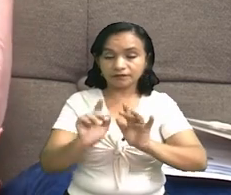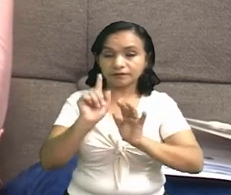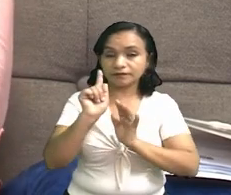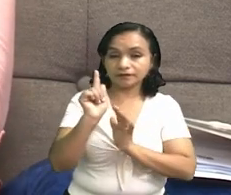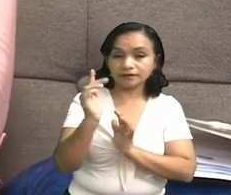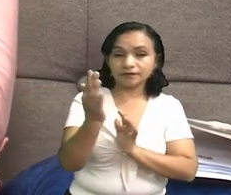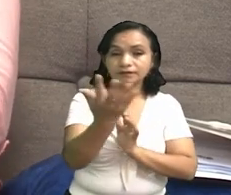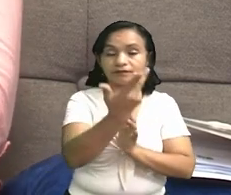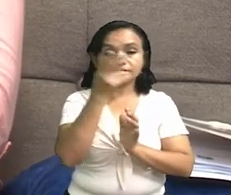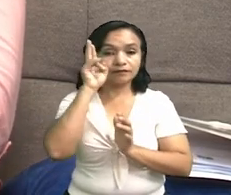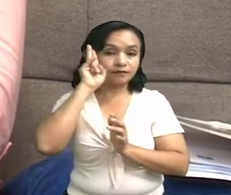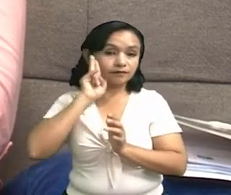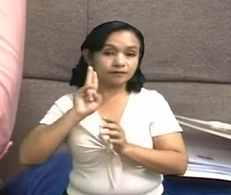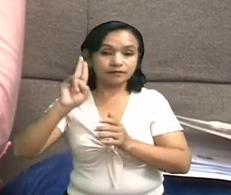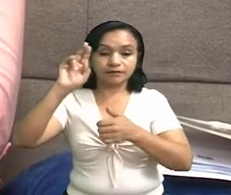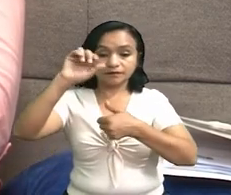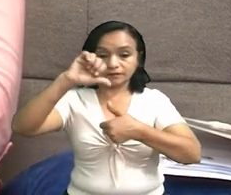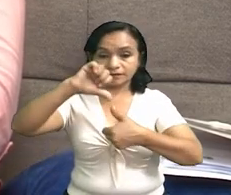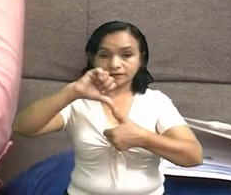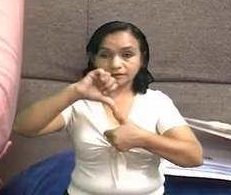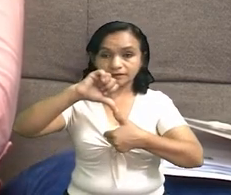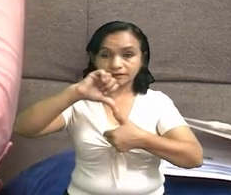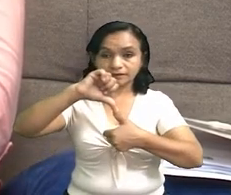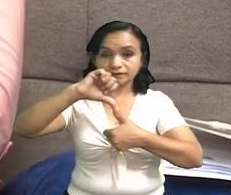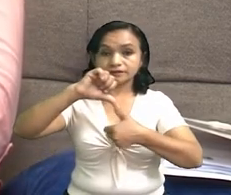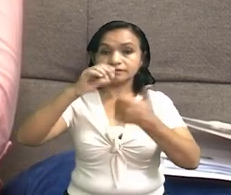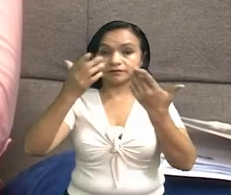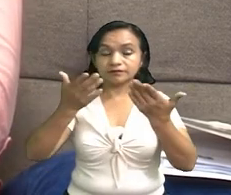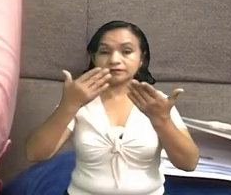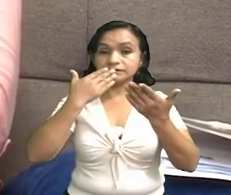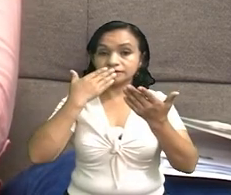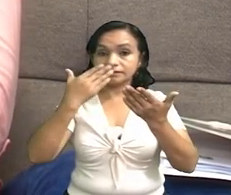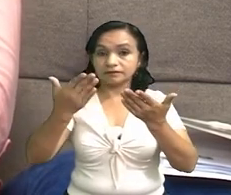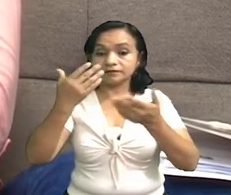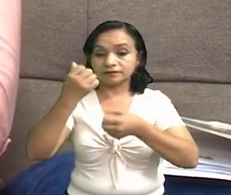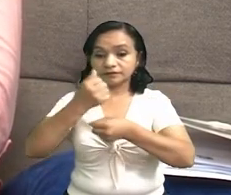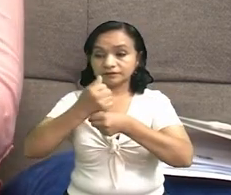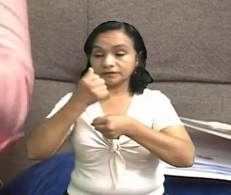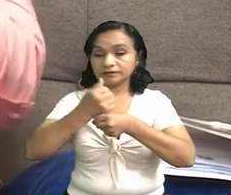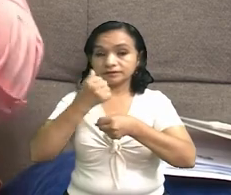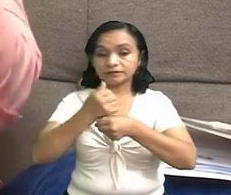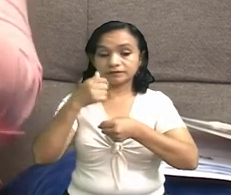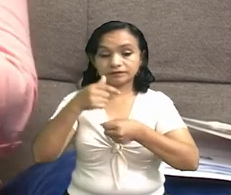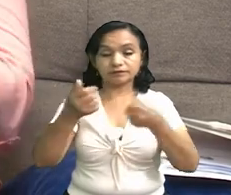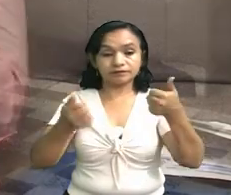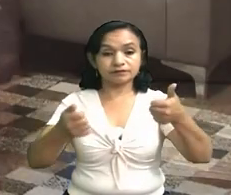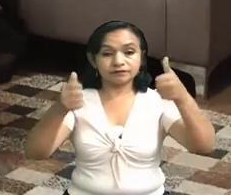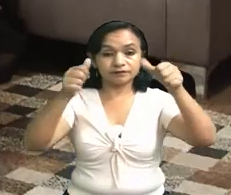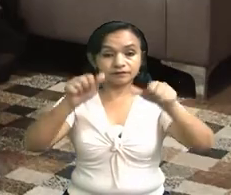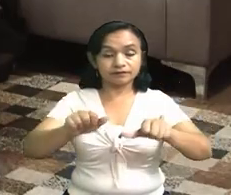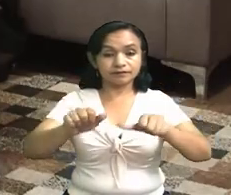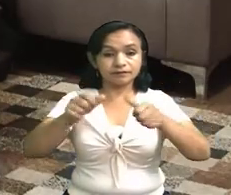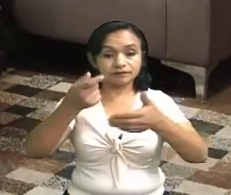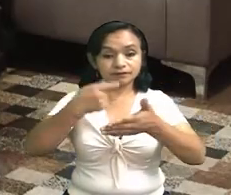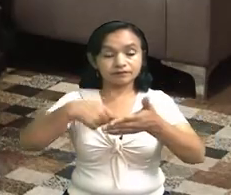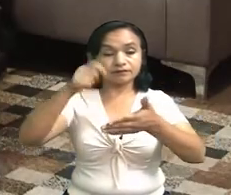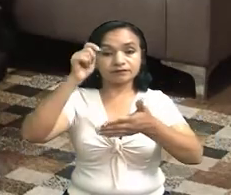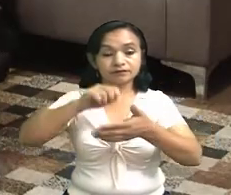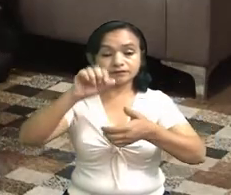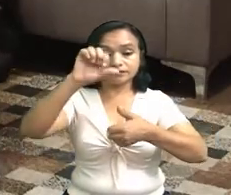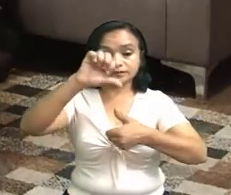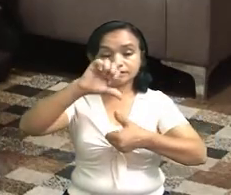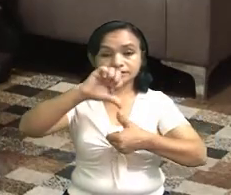universidades centroamericanas. Aprovechando esa gran oportunidad de este convenio marco de